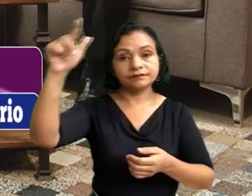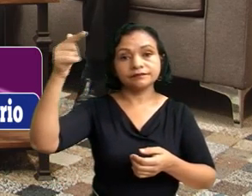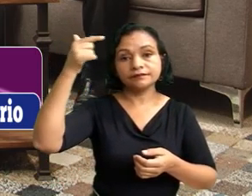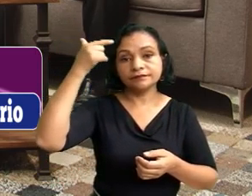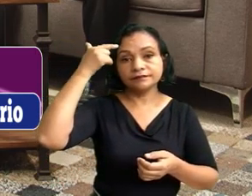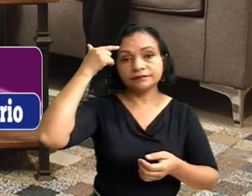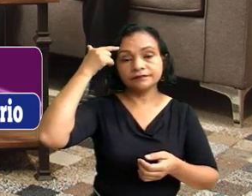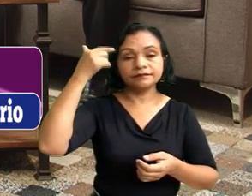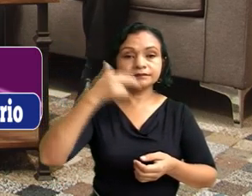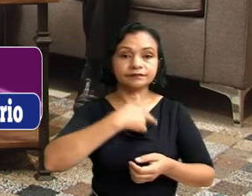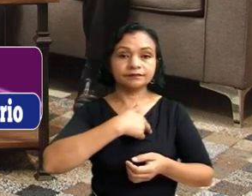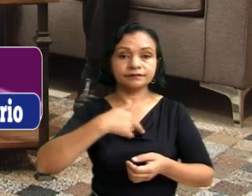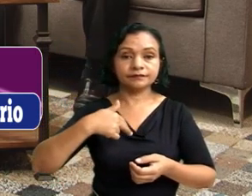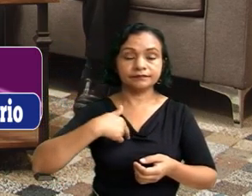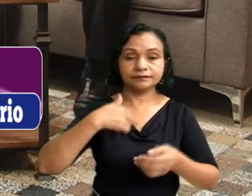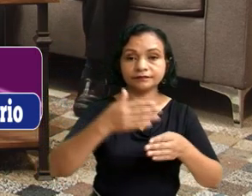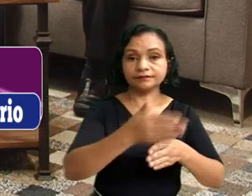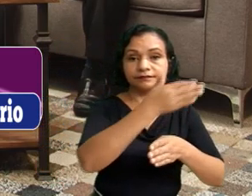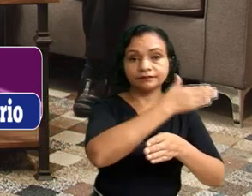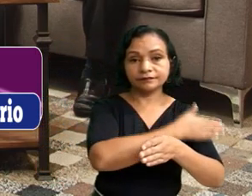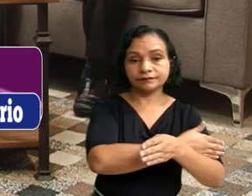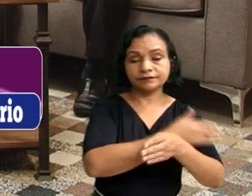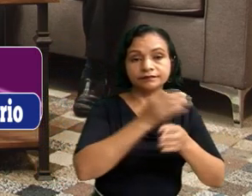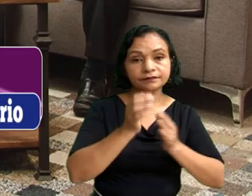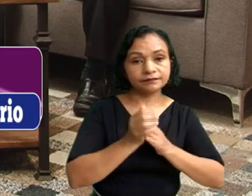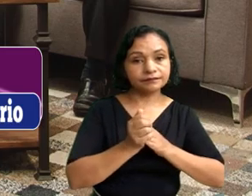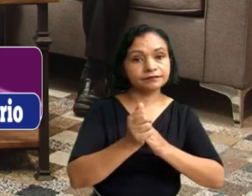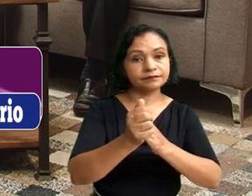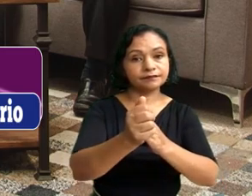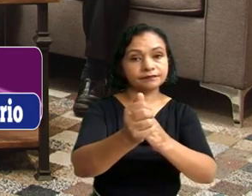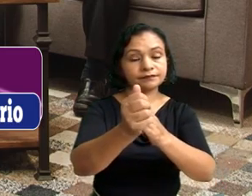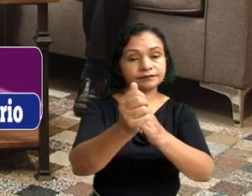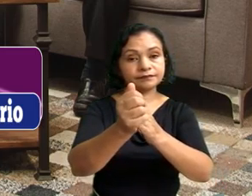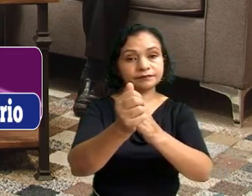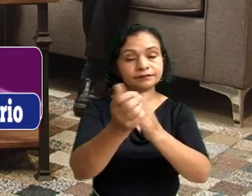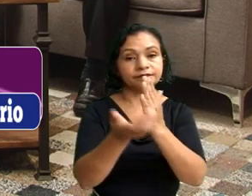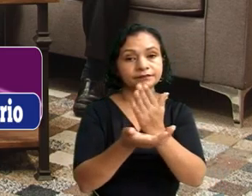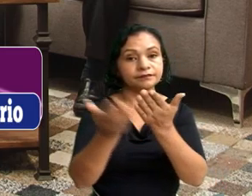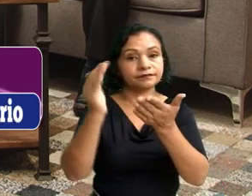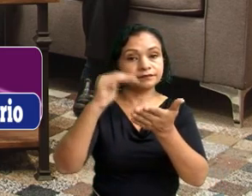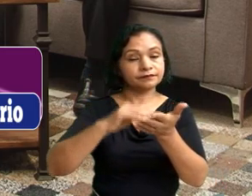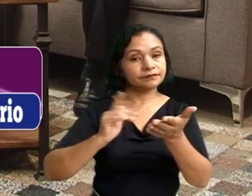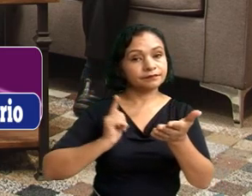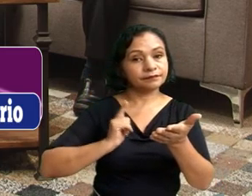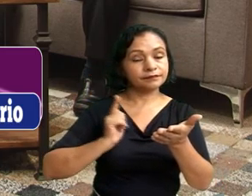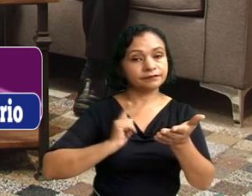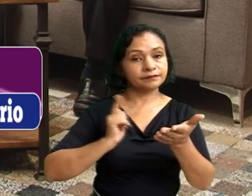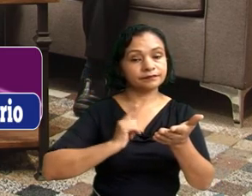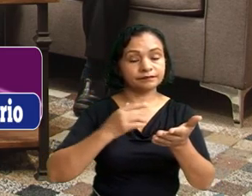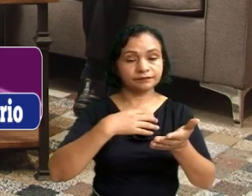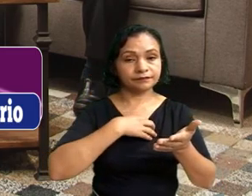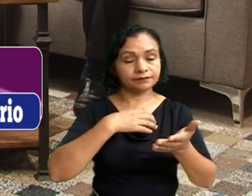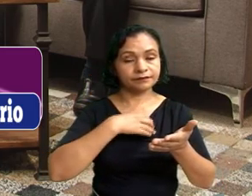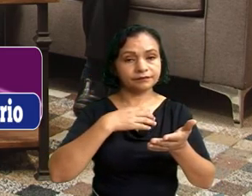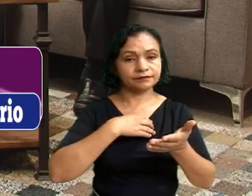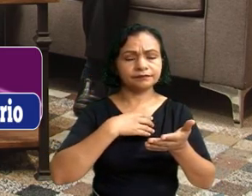emitió y está llevando a cabo de retorno de regreso voluntario